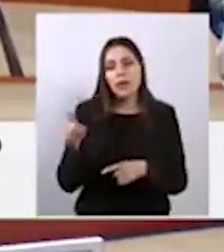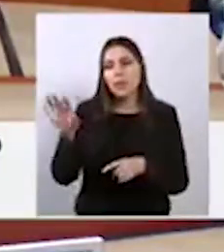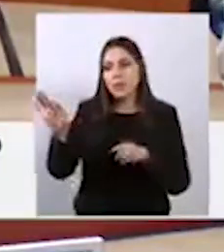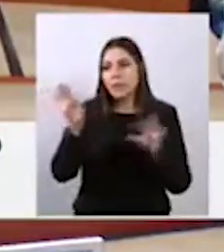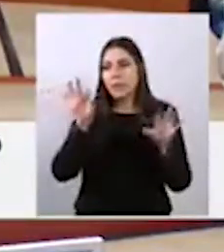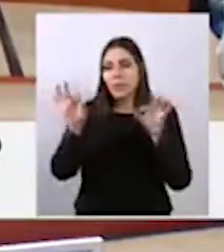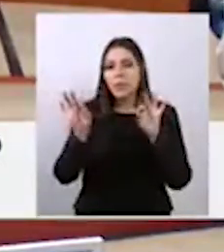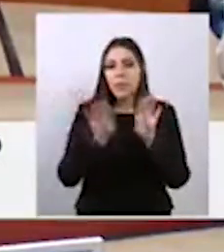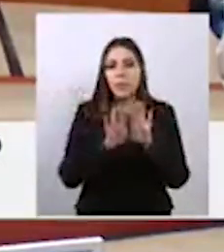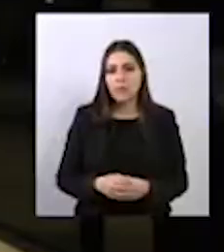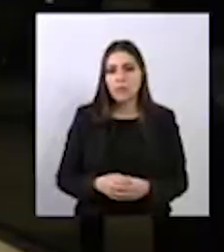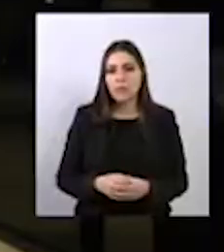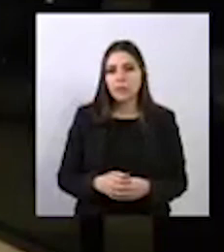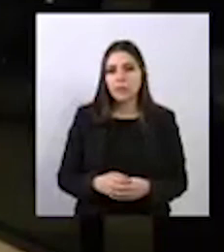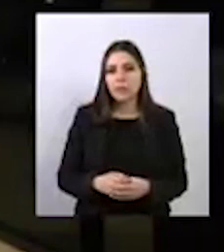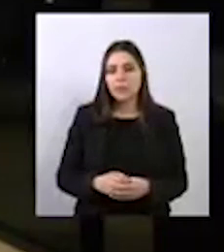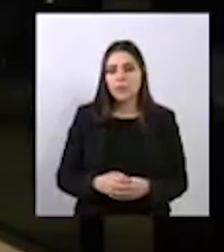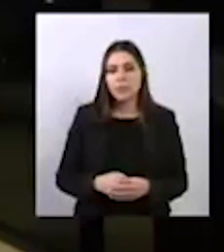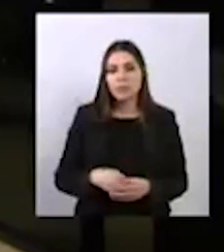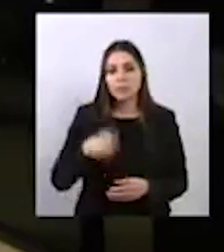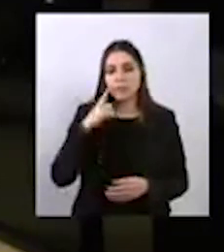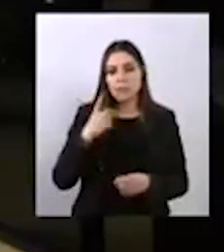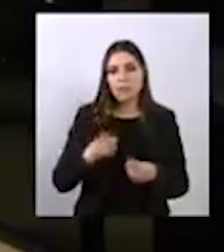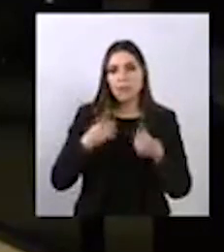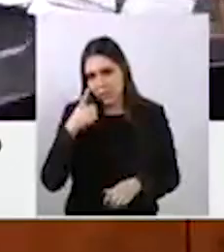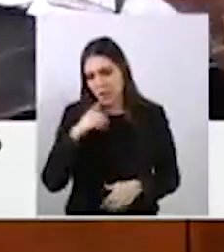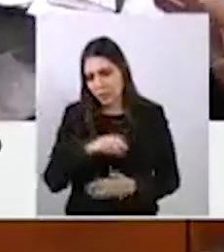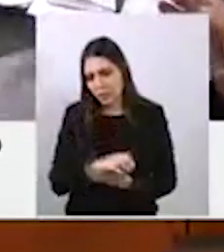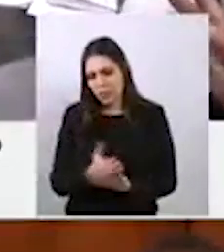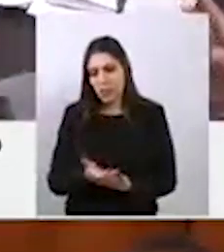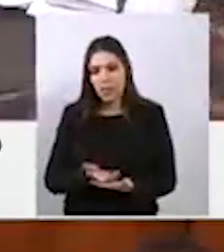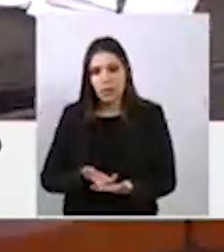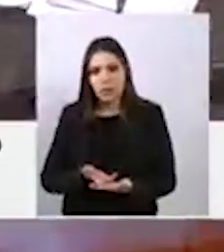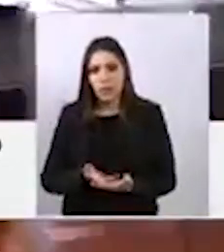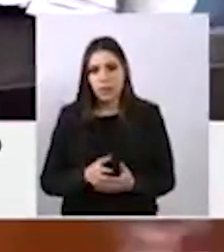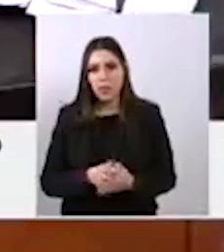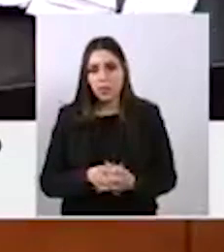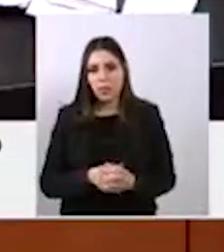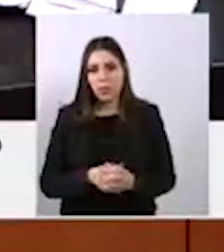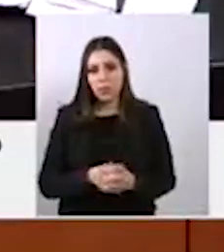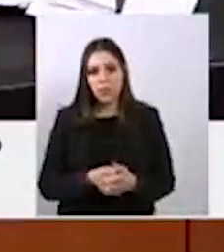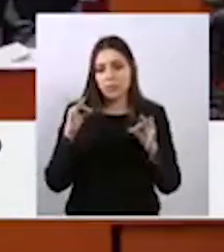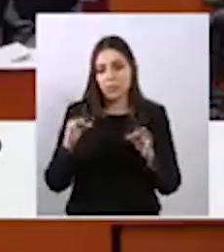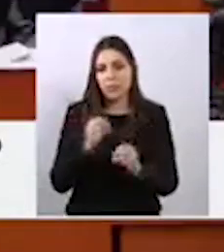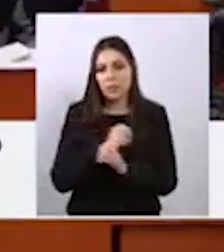su rechazo hacia Piedra Ibarra por considerar que no cumplía los requisitos de independencia y